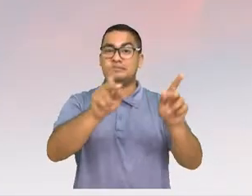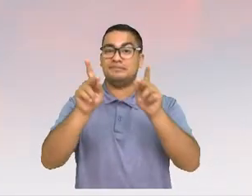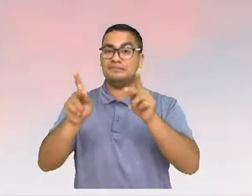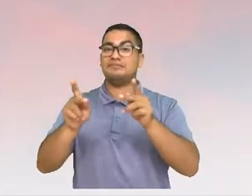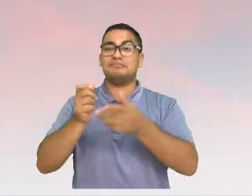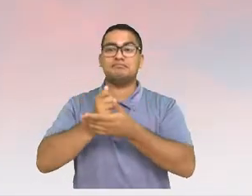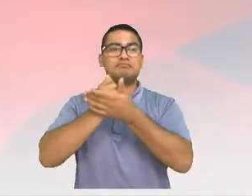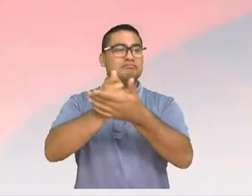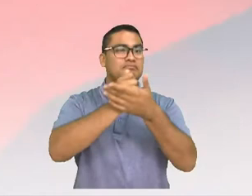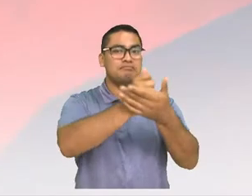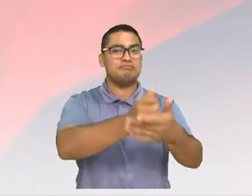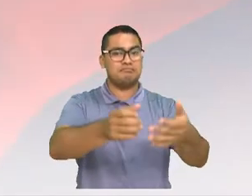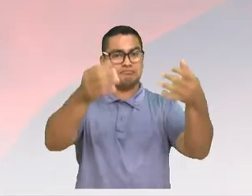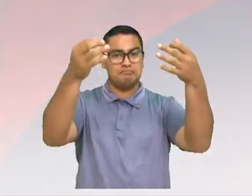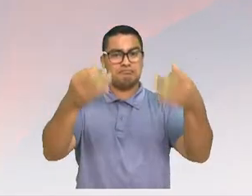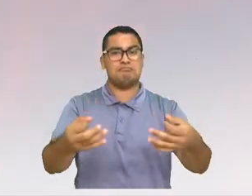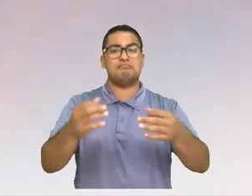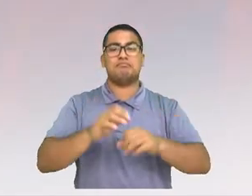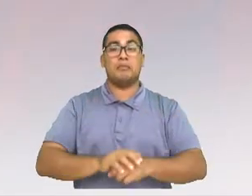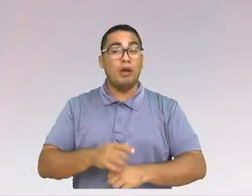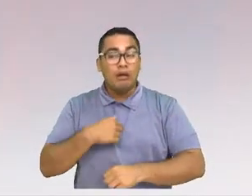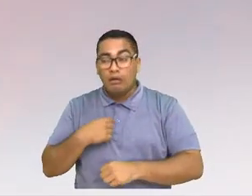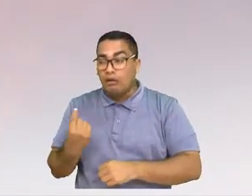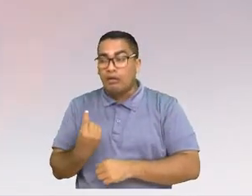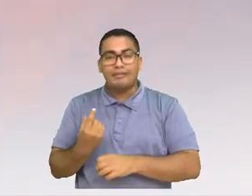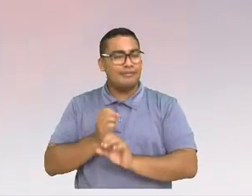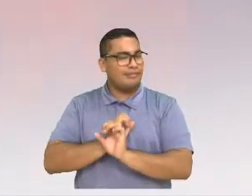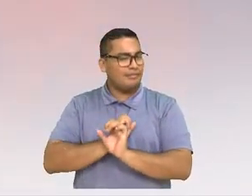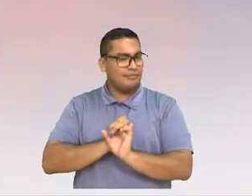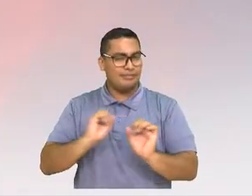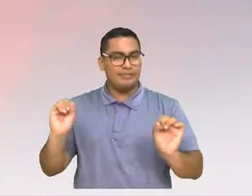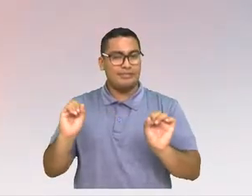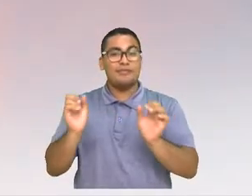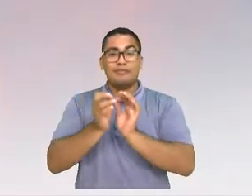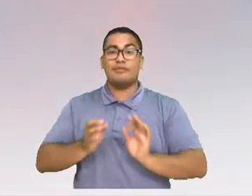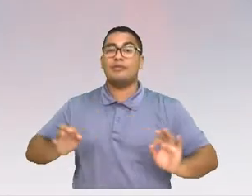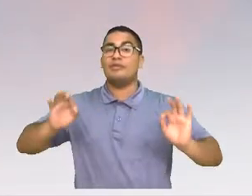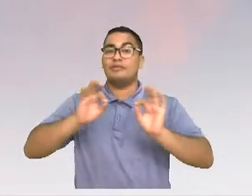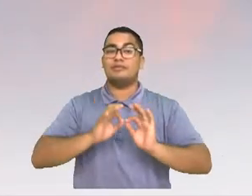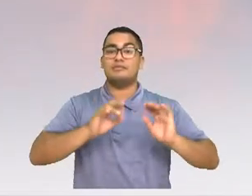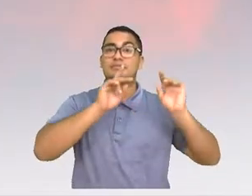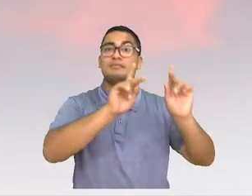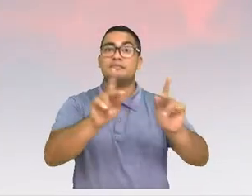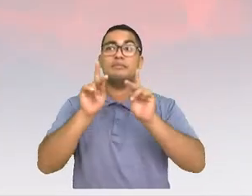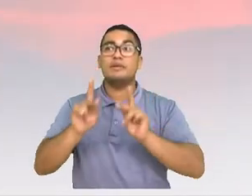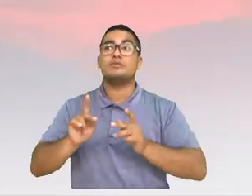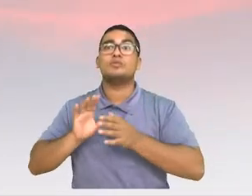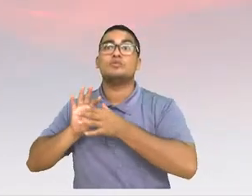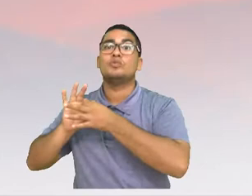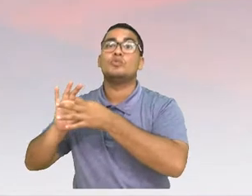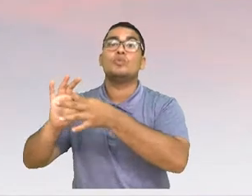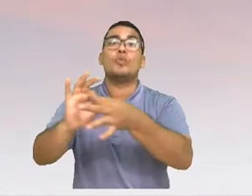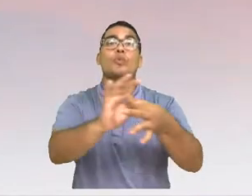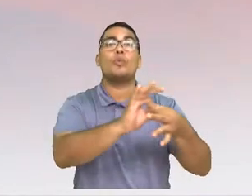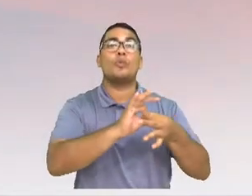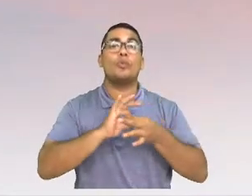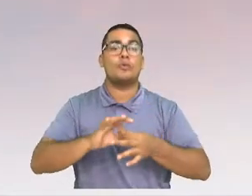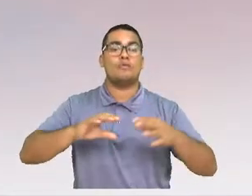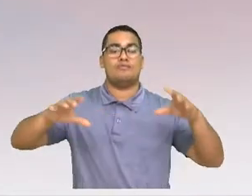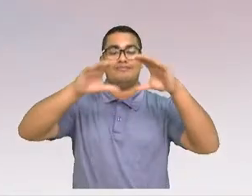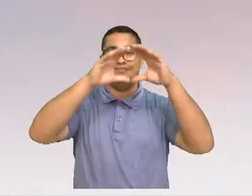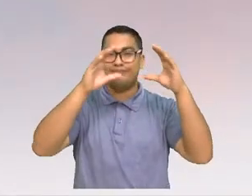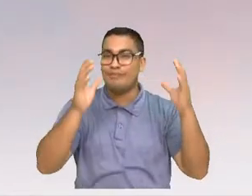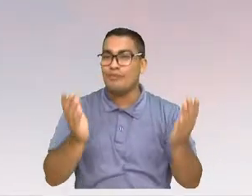complementarios. Solos no hacemos nada. Es unidos. Unidos como humanidad, unidos